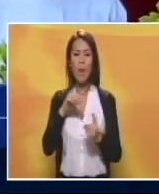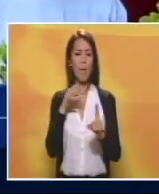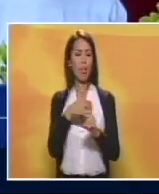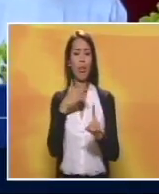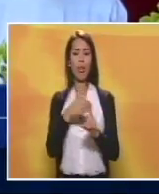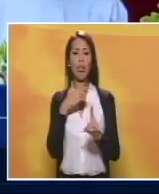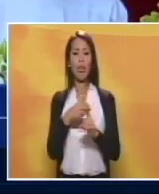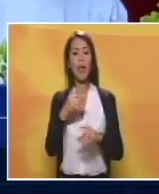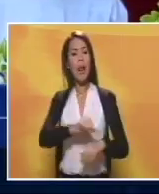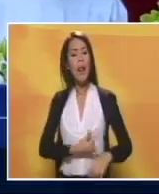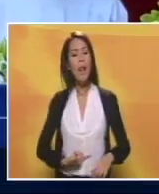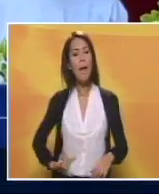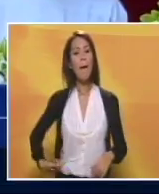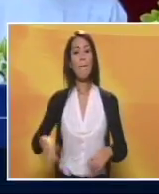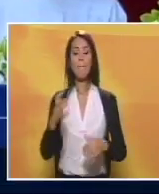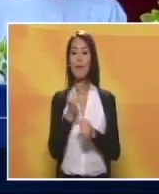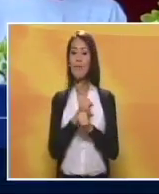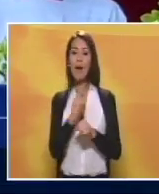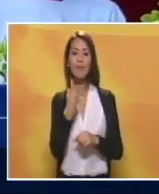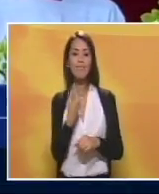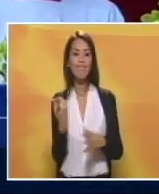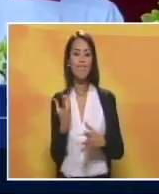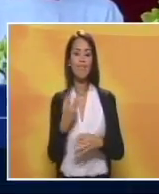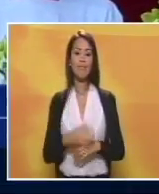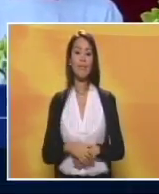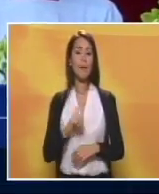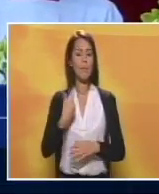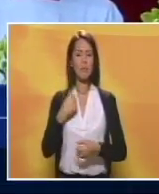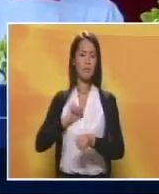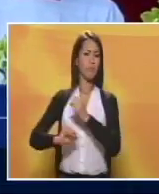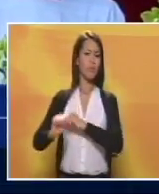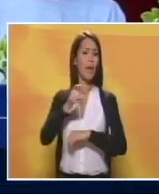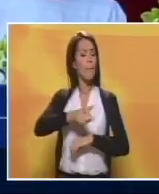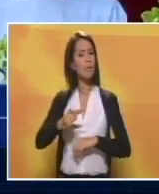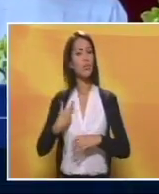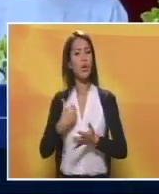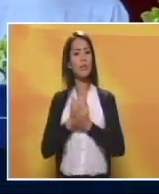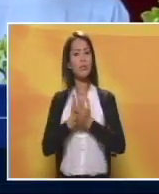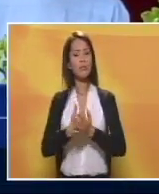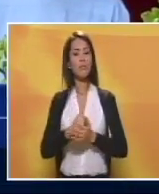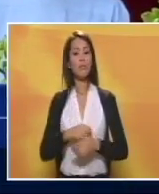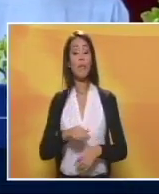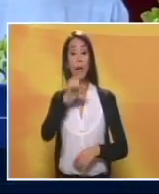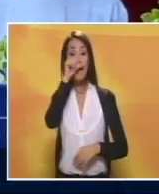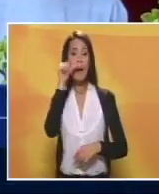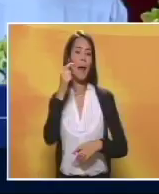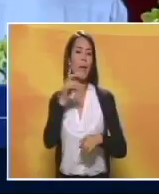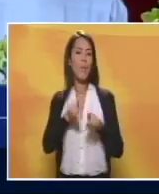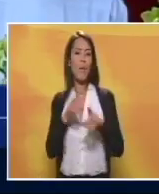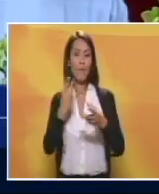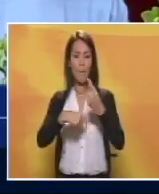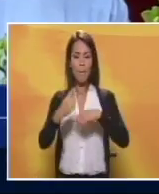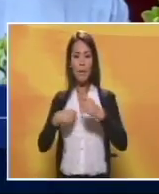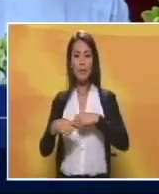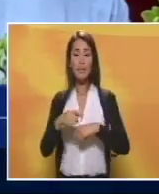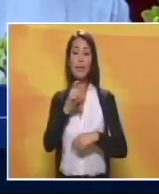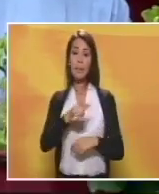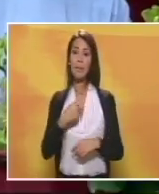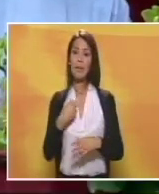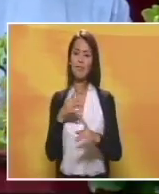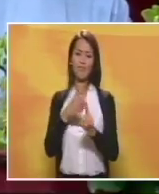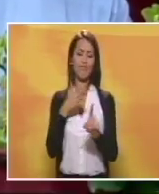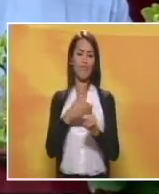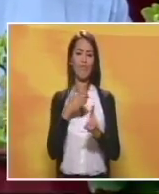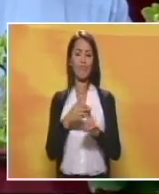hambre, la falta de trabajo, el rechazo social hacia los refugiados, las víctimas del narcotráfico, de la trata de personas y de las